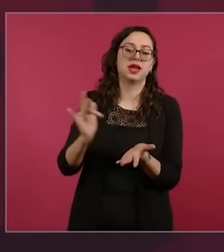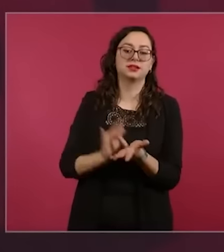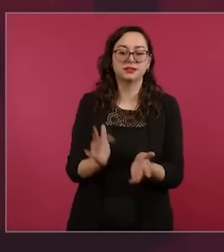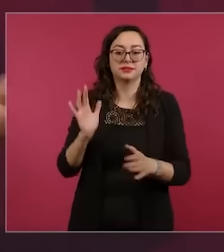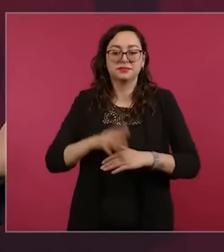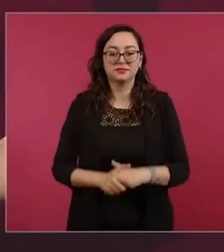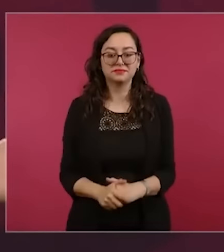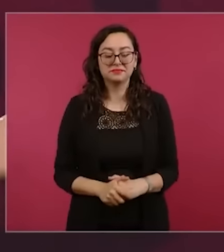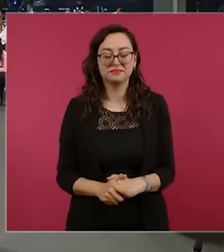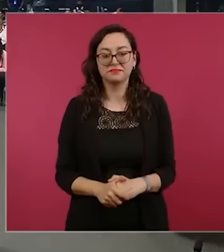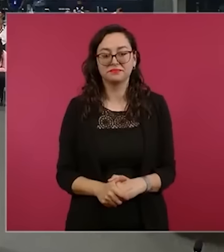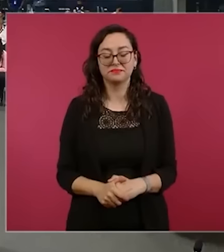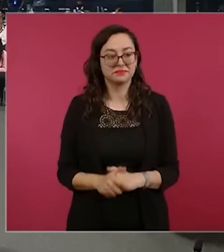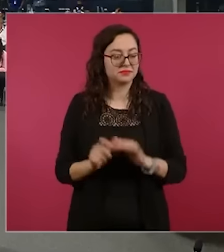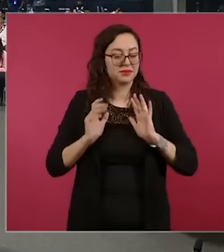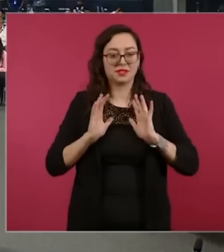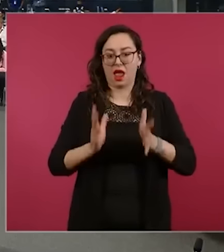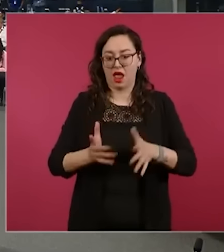Sí,